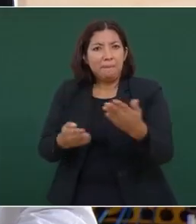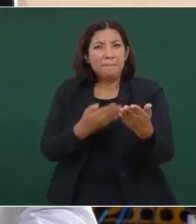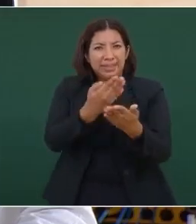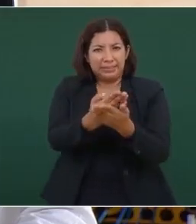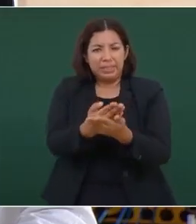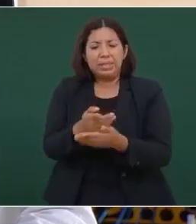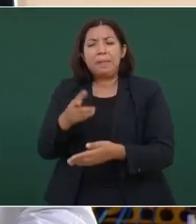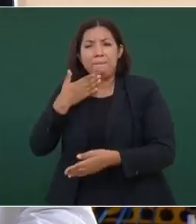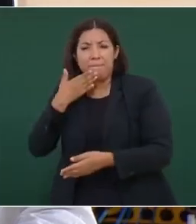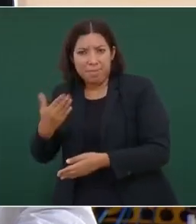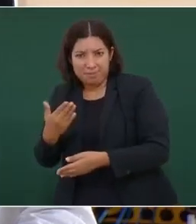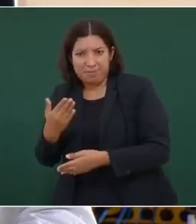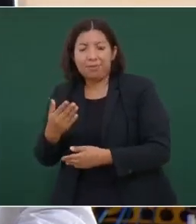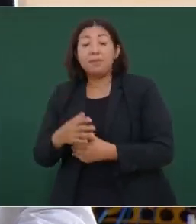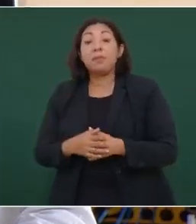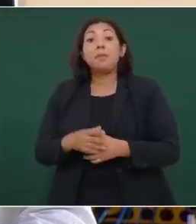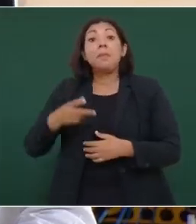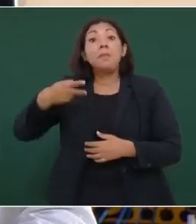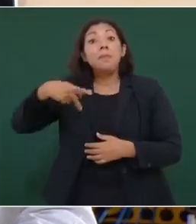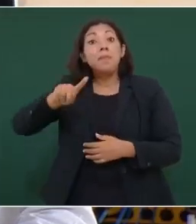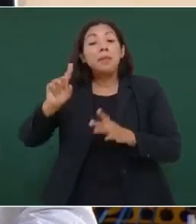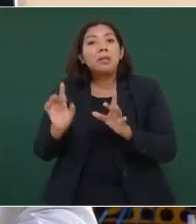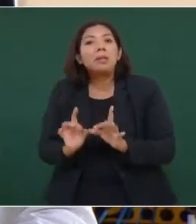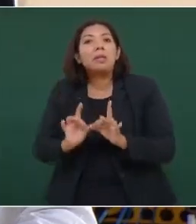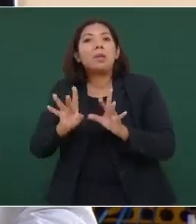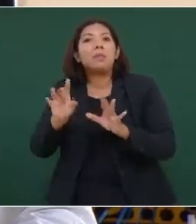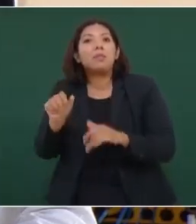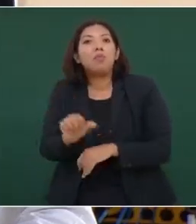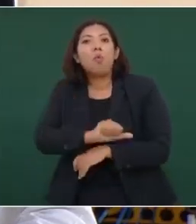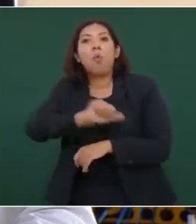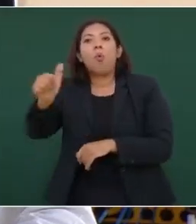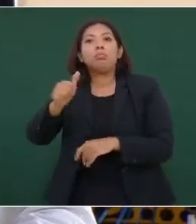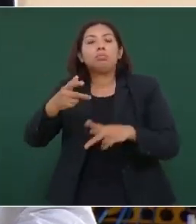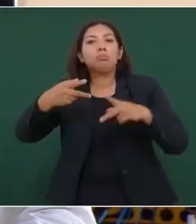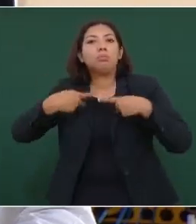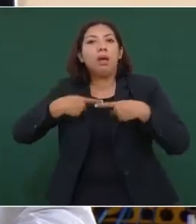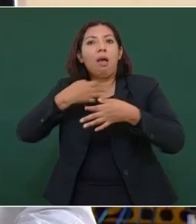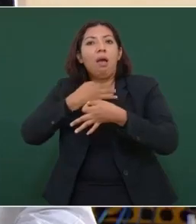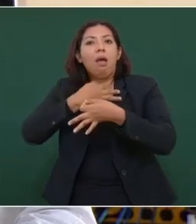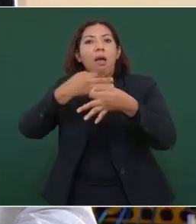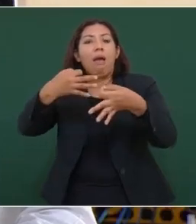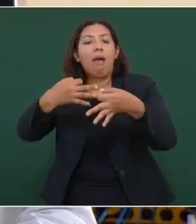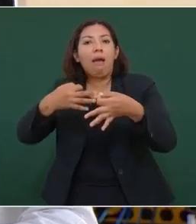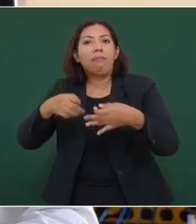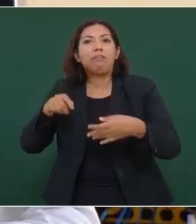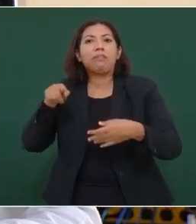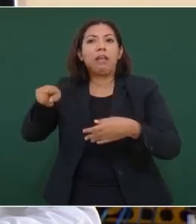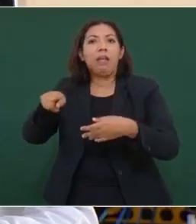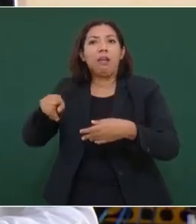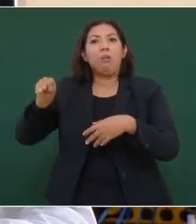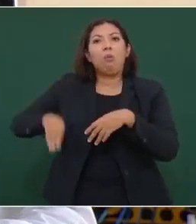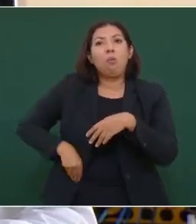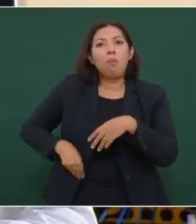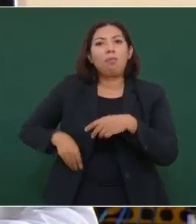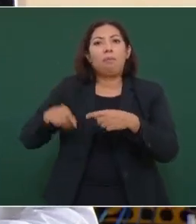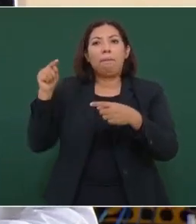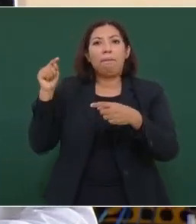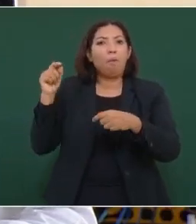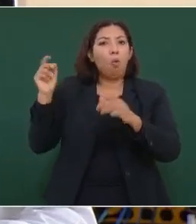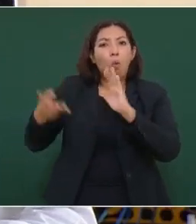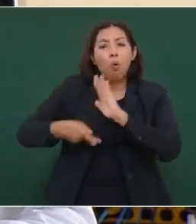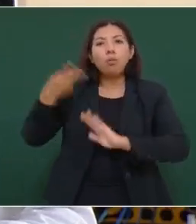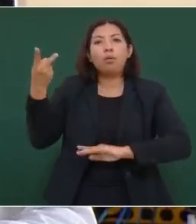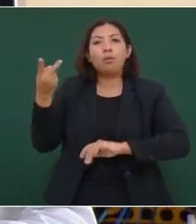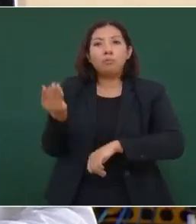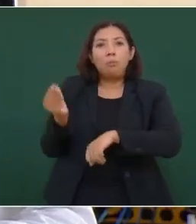testimonio que lo ve reflejado en una televisión y cosas así. Fue torturado, está el protocolo de Estambul,